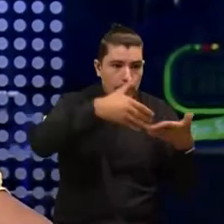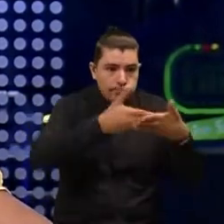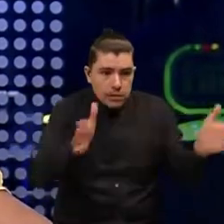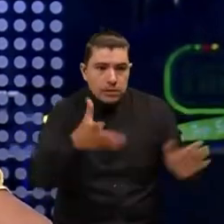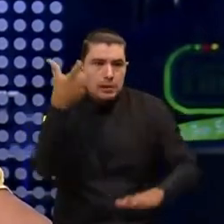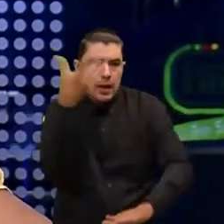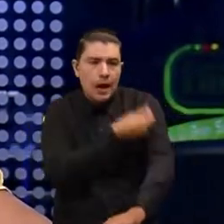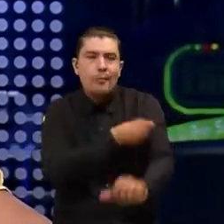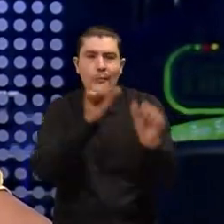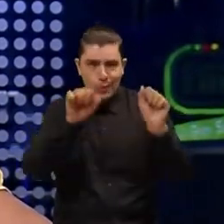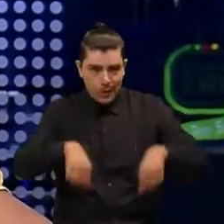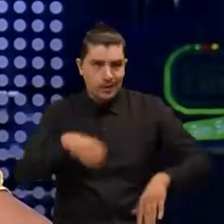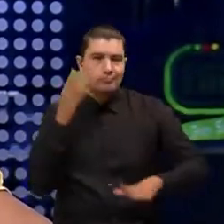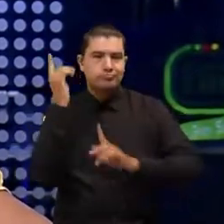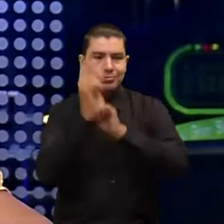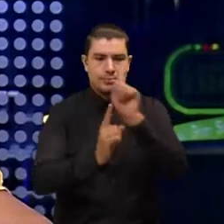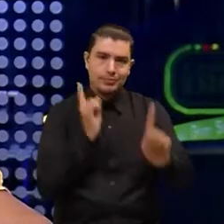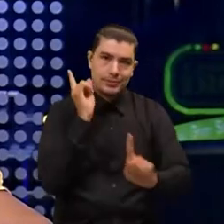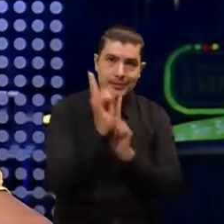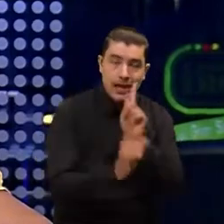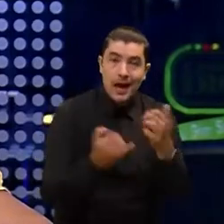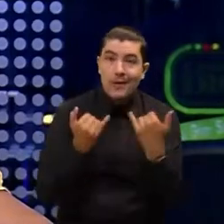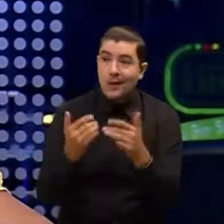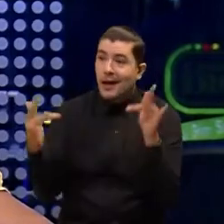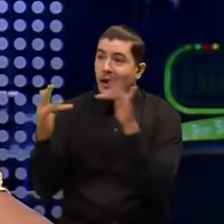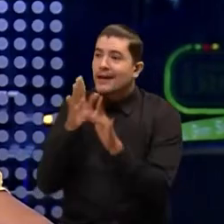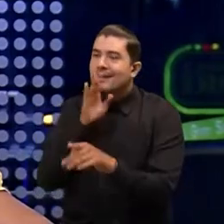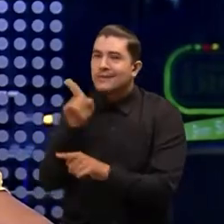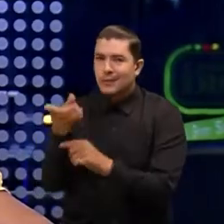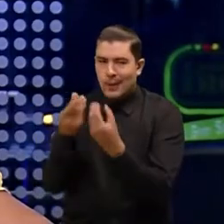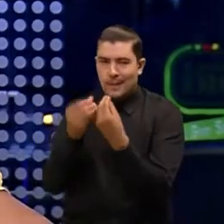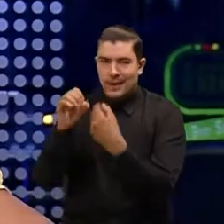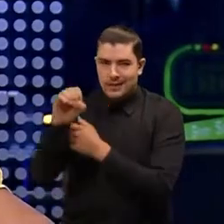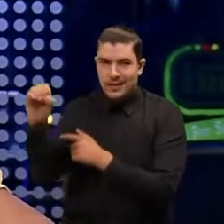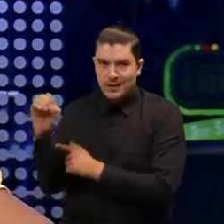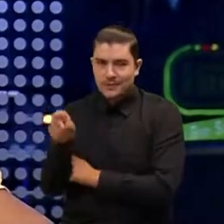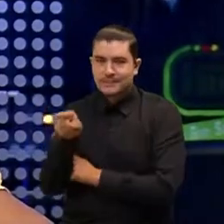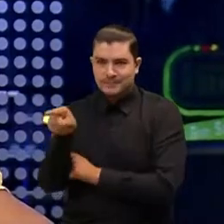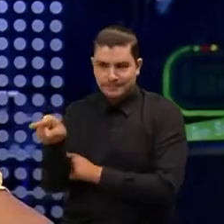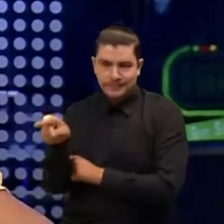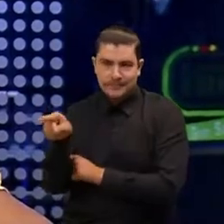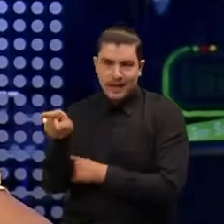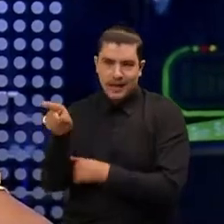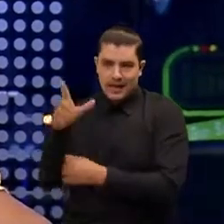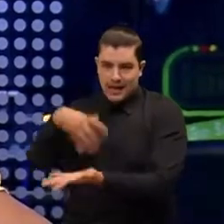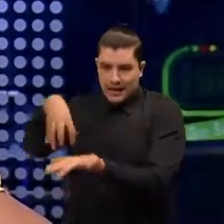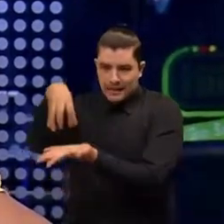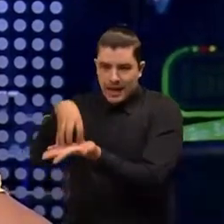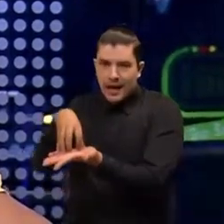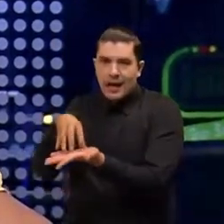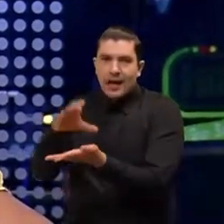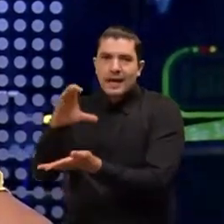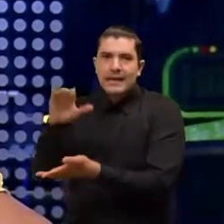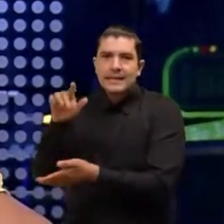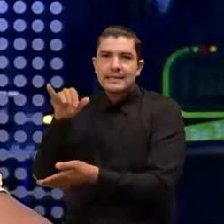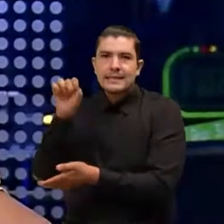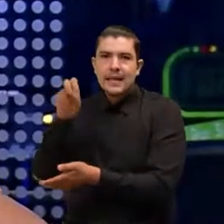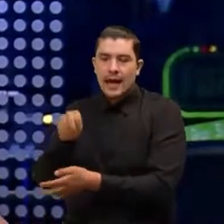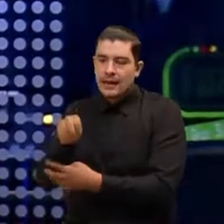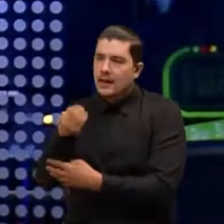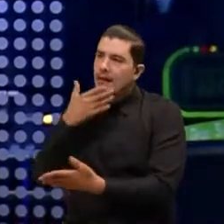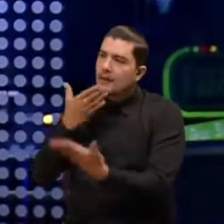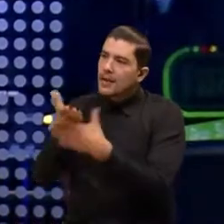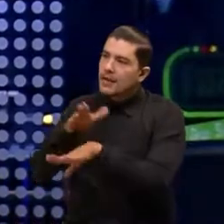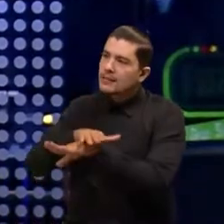las jornadas. A esta hora hacemos contacto con nuestro corresponsal en la ciudad Mitrada, quien está en un punto de vacunación, Cristian Ramón. Cristian,